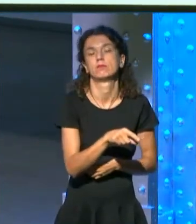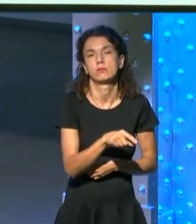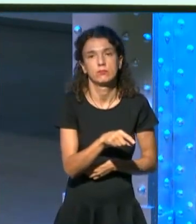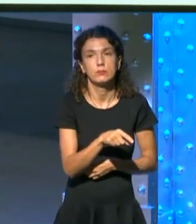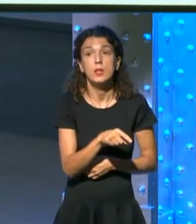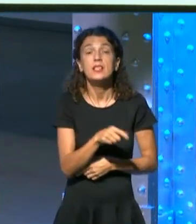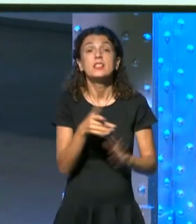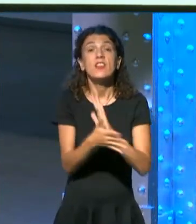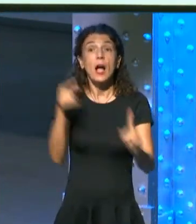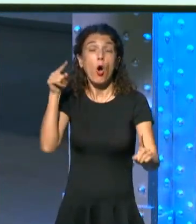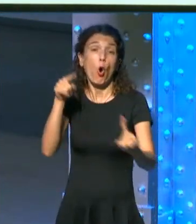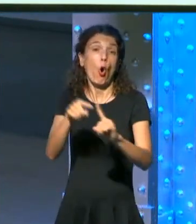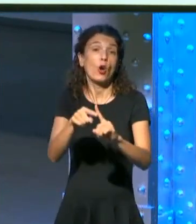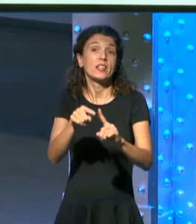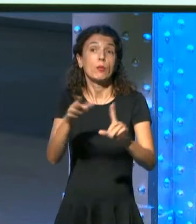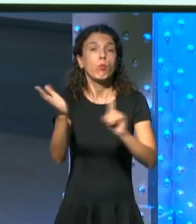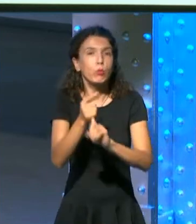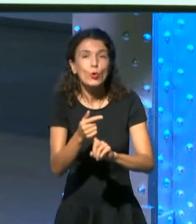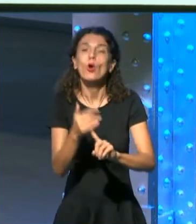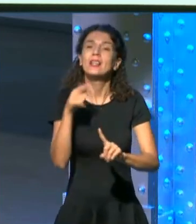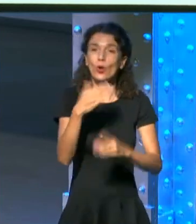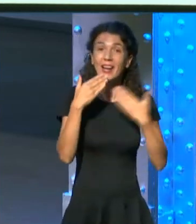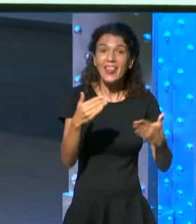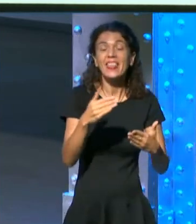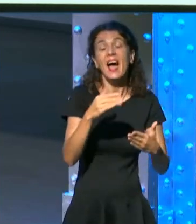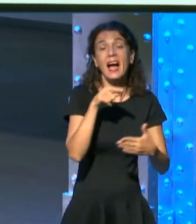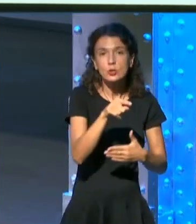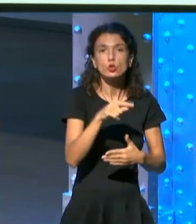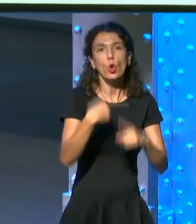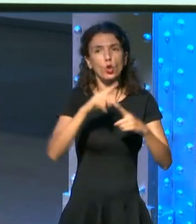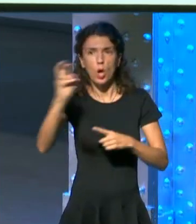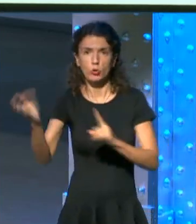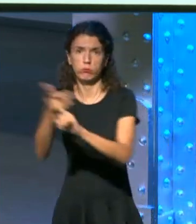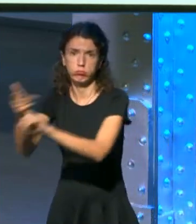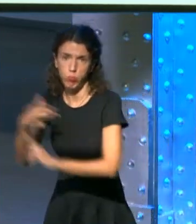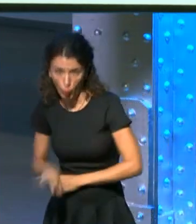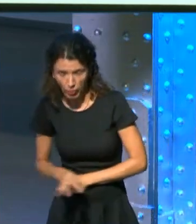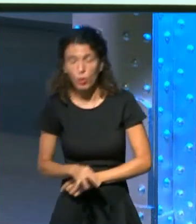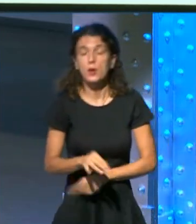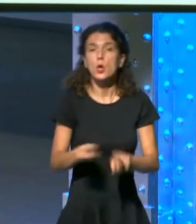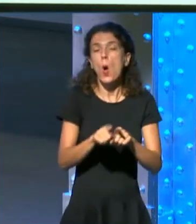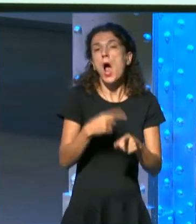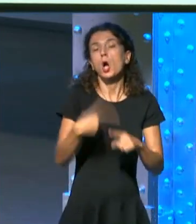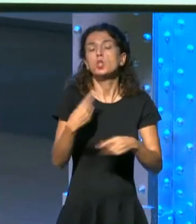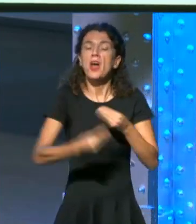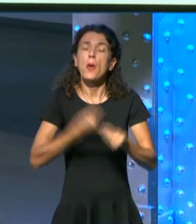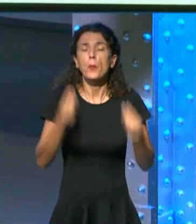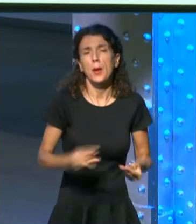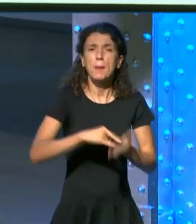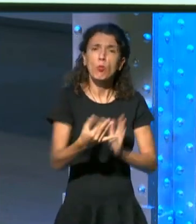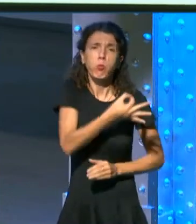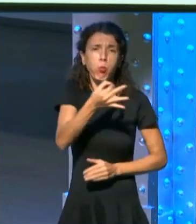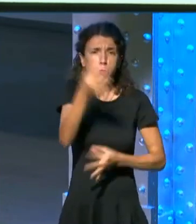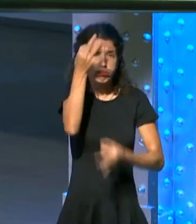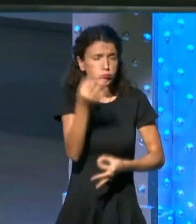el fin, son el medio para conseguir otra cosa, ¿vale? No nos tenemos que perder en hacer muy bien el método, sino